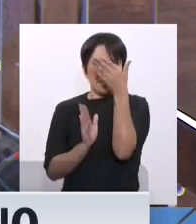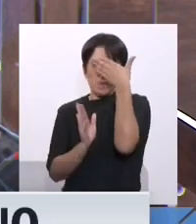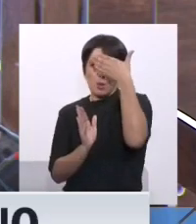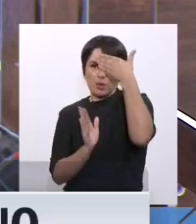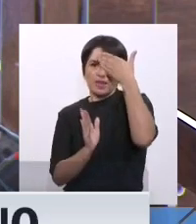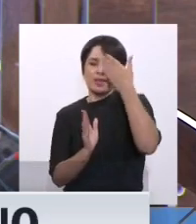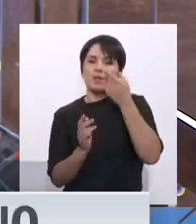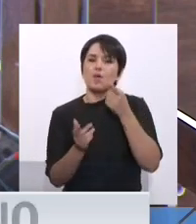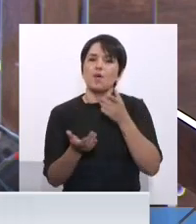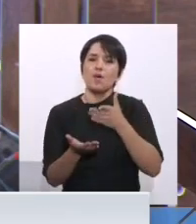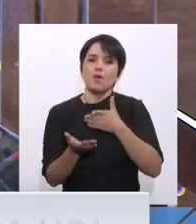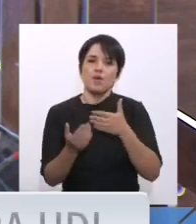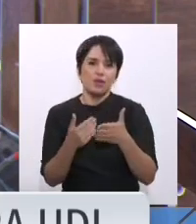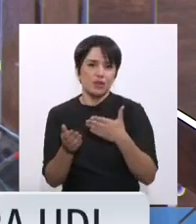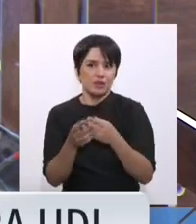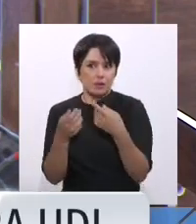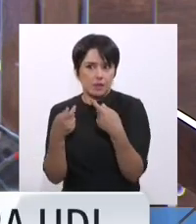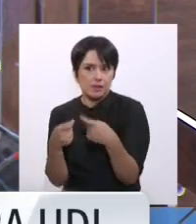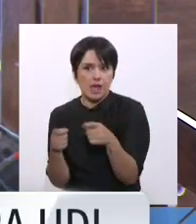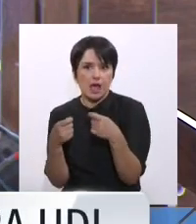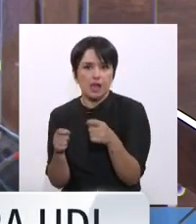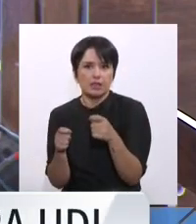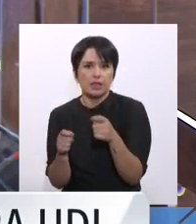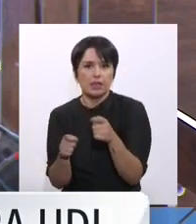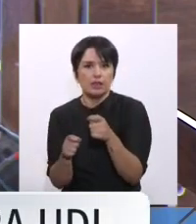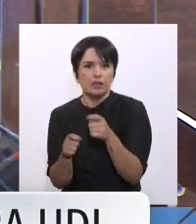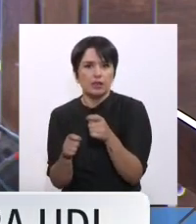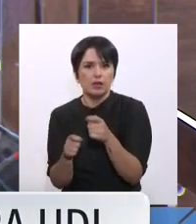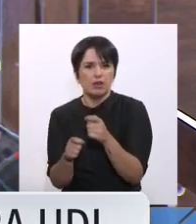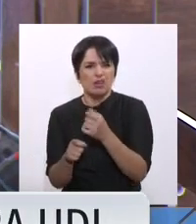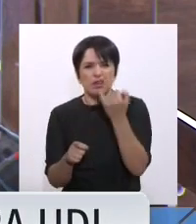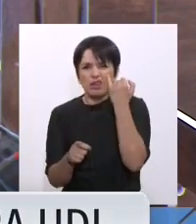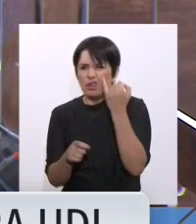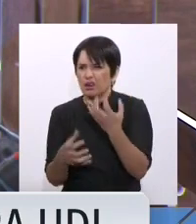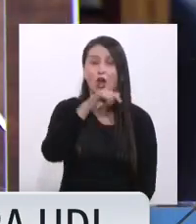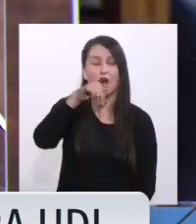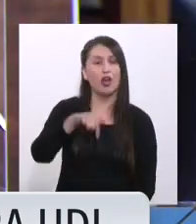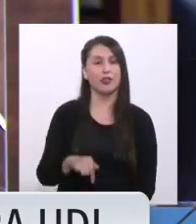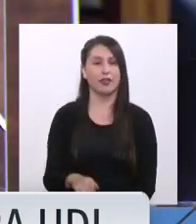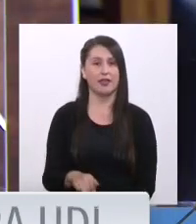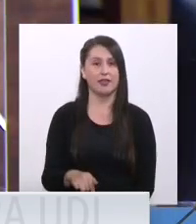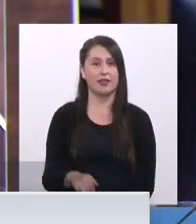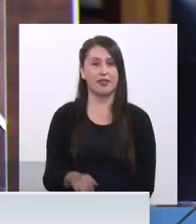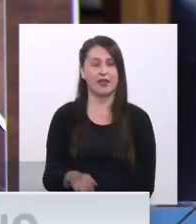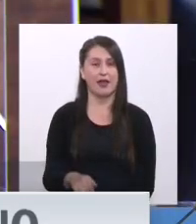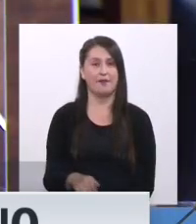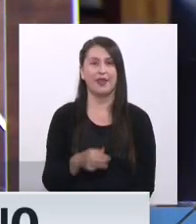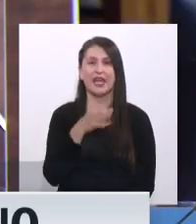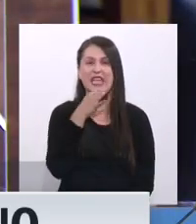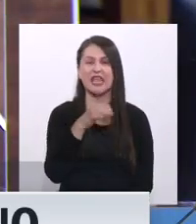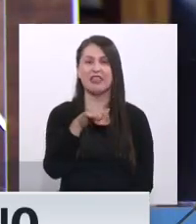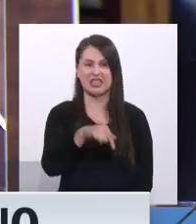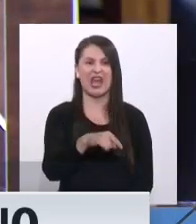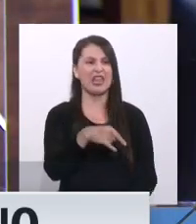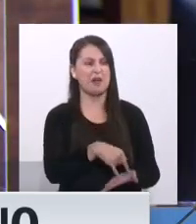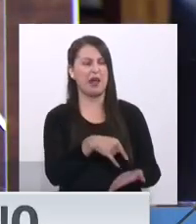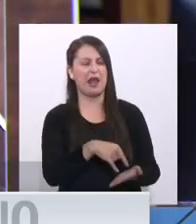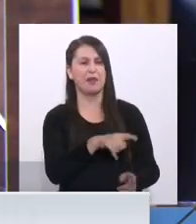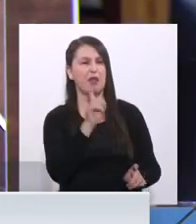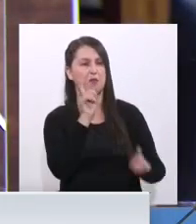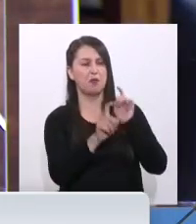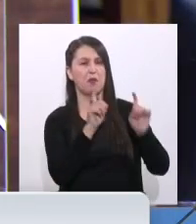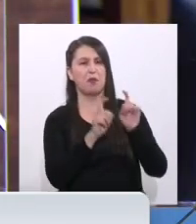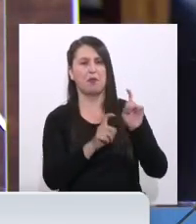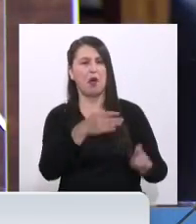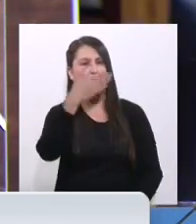se empieza a gastar irresponsablemente la plata fiscal. Que se talle este parlamento de populismo o parlamentarismo